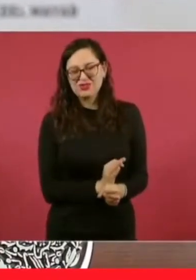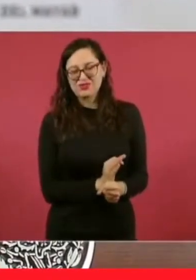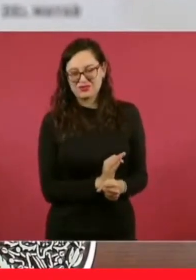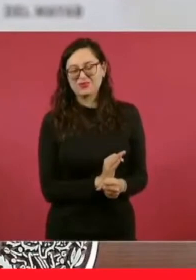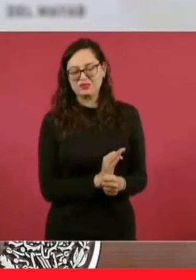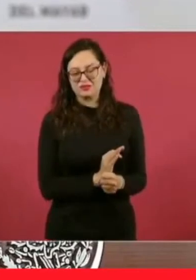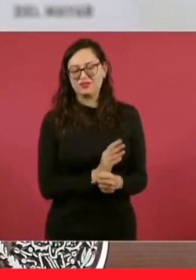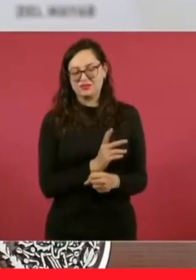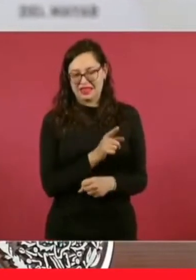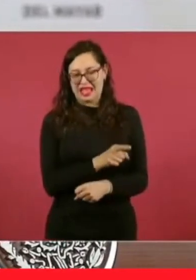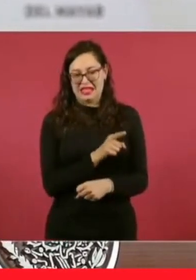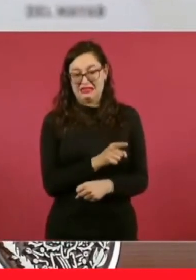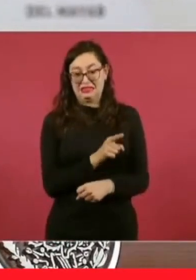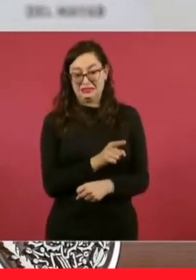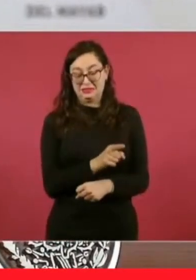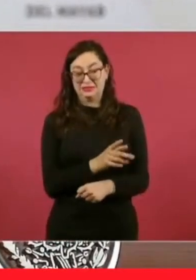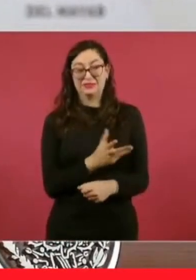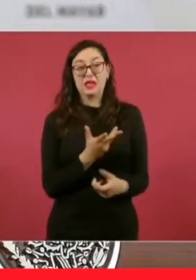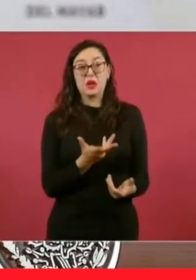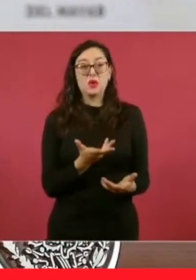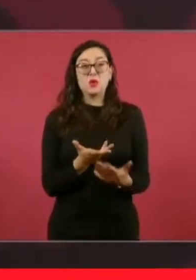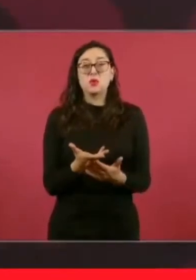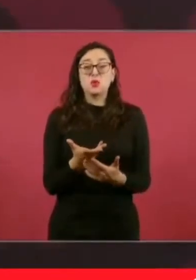la transmitieron